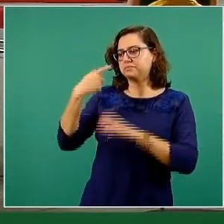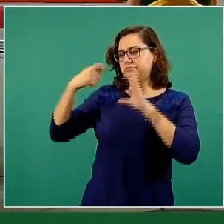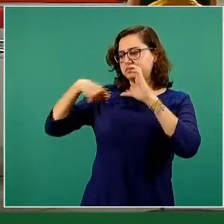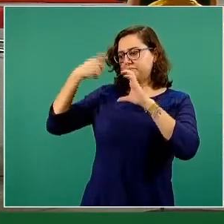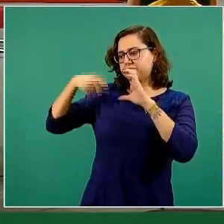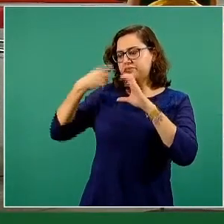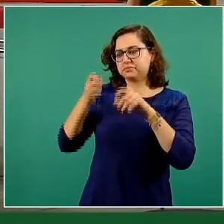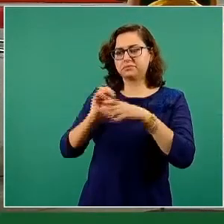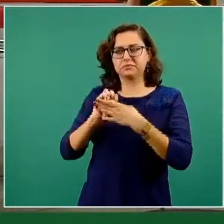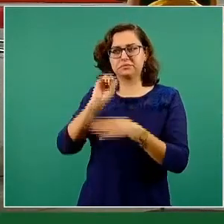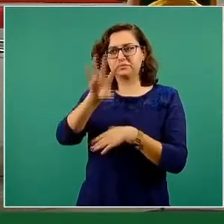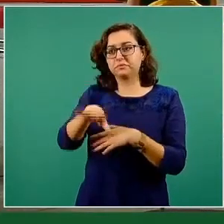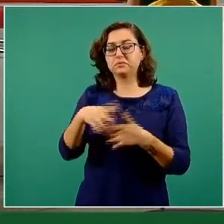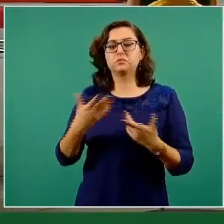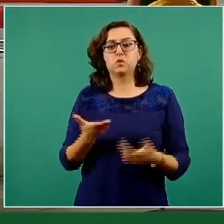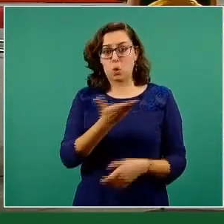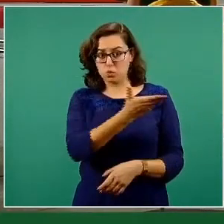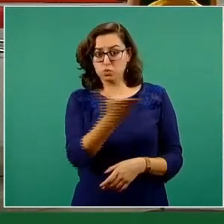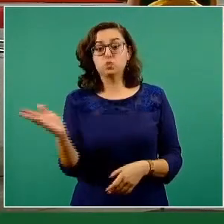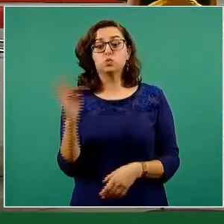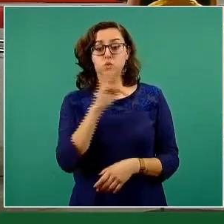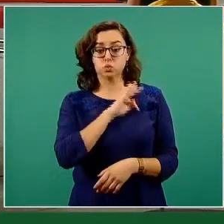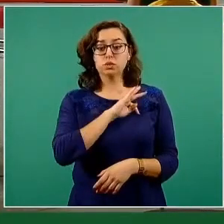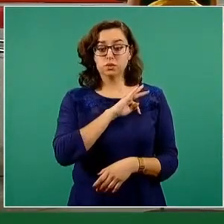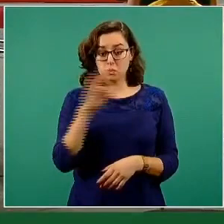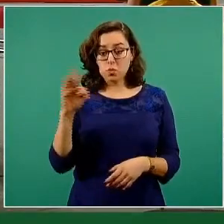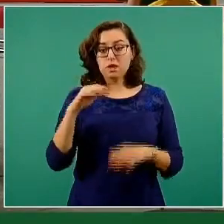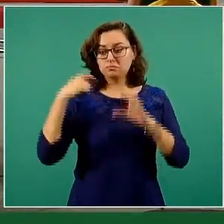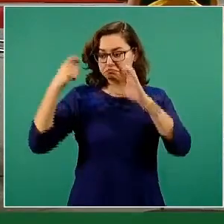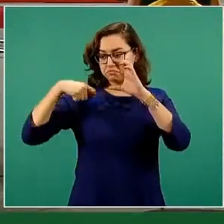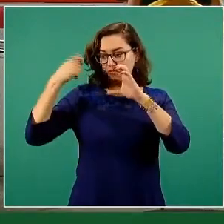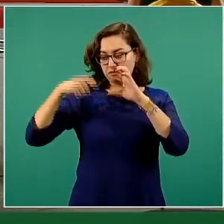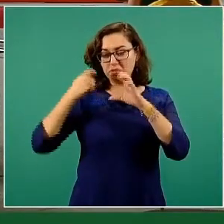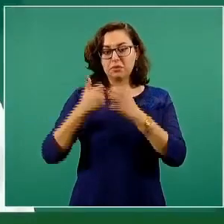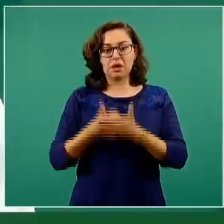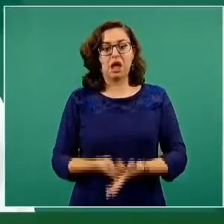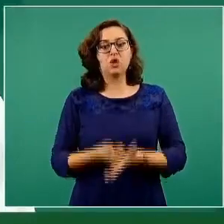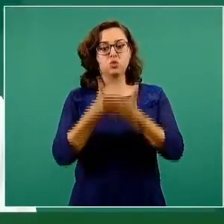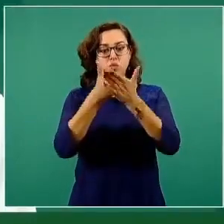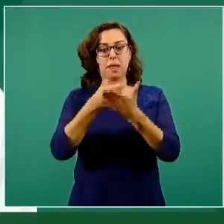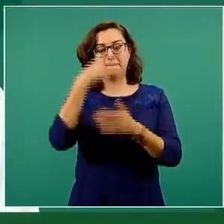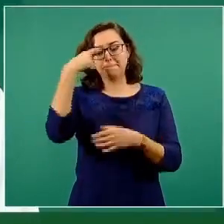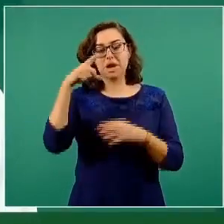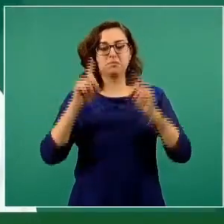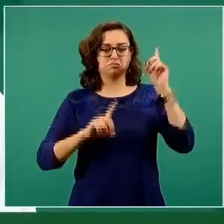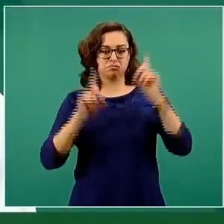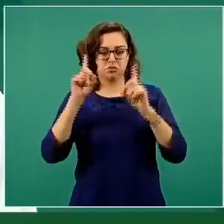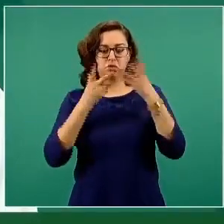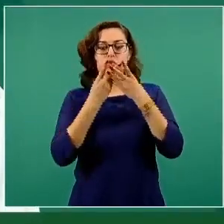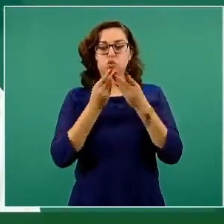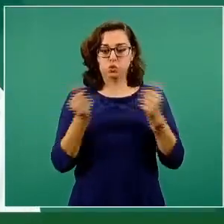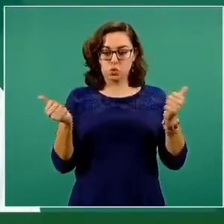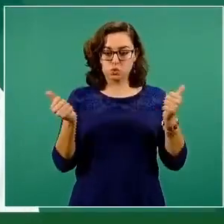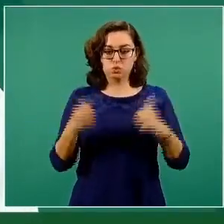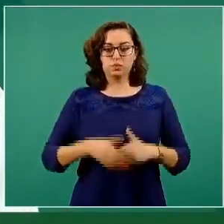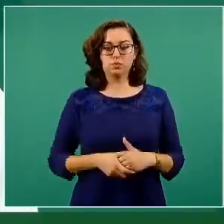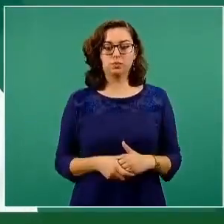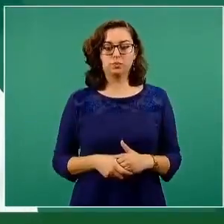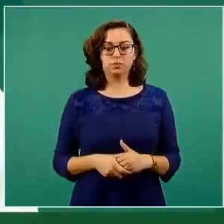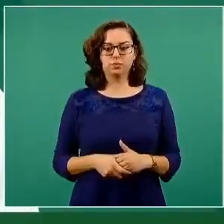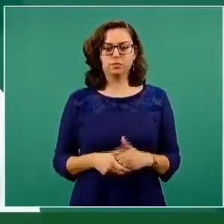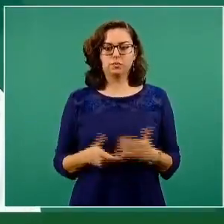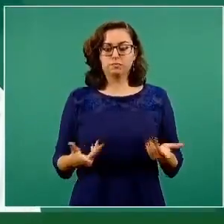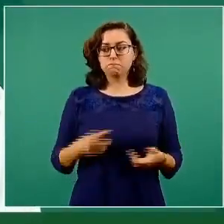ciudadana como ellas y ellos que ayude a otras personas a resolver la misma duda que usted tiene. Entonces, no